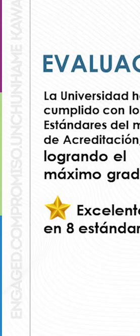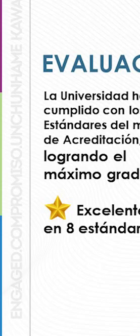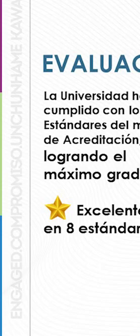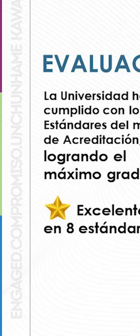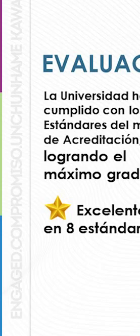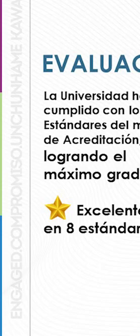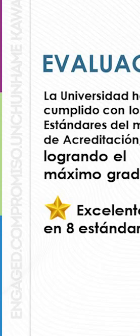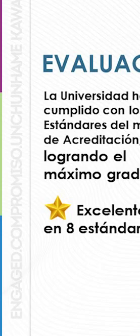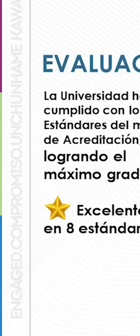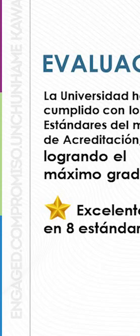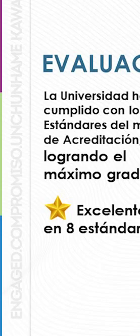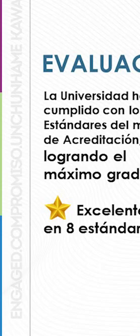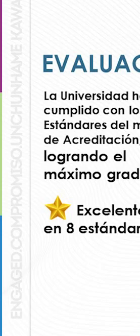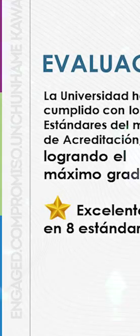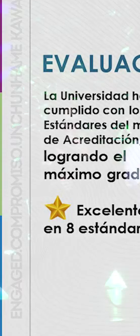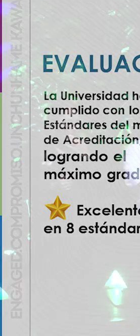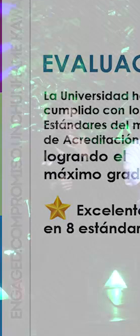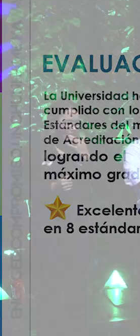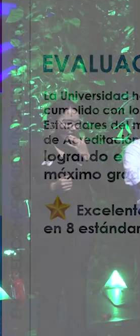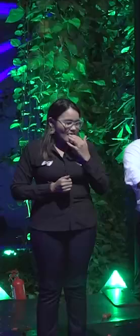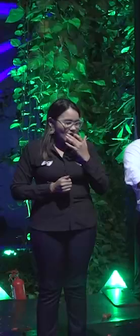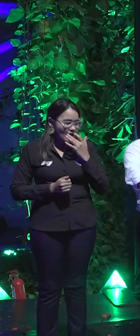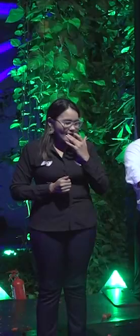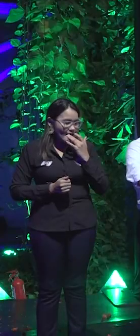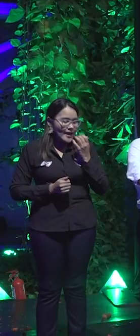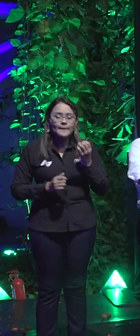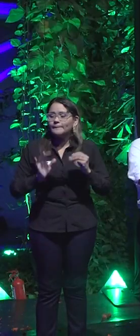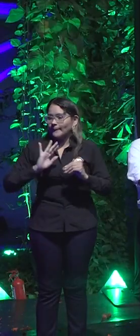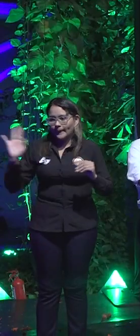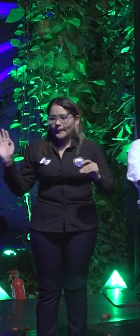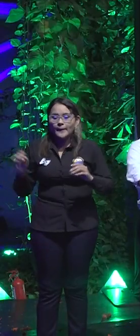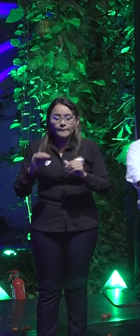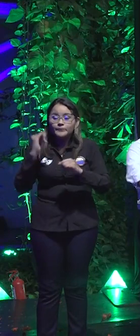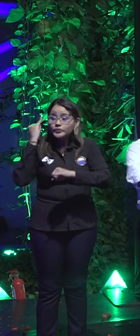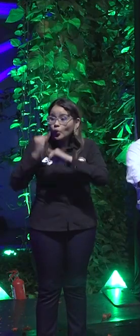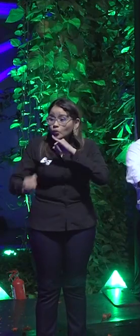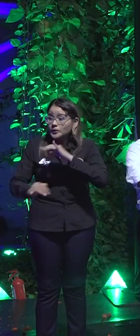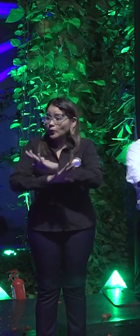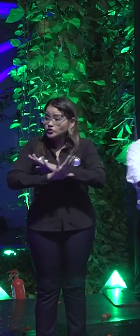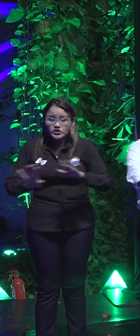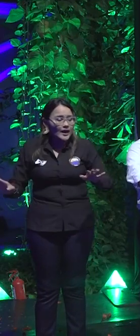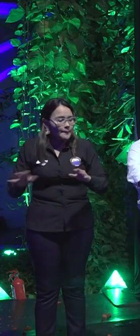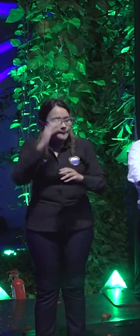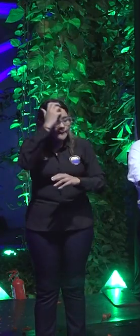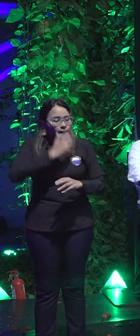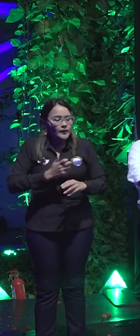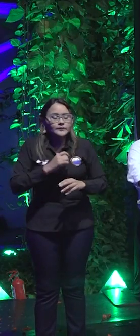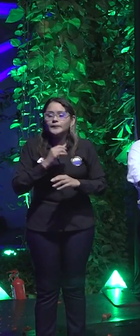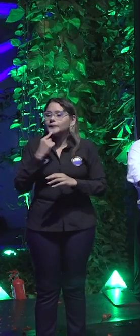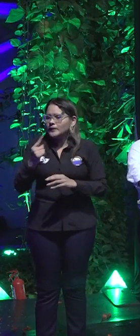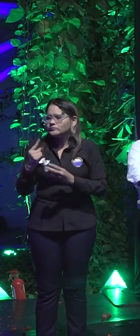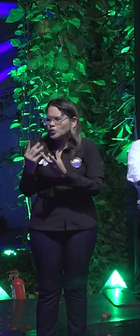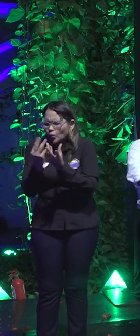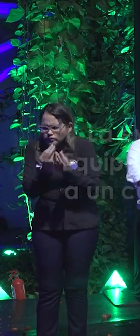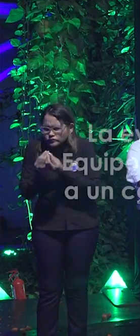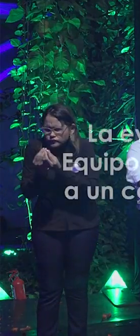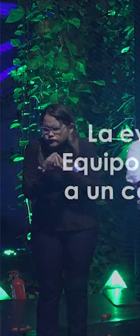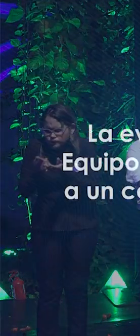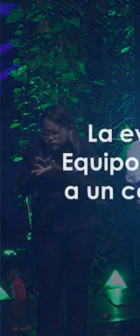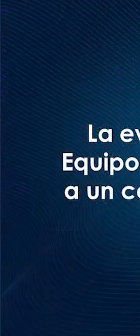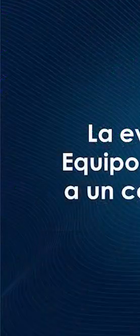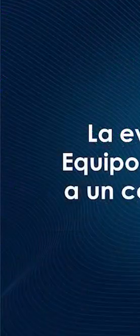sigamos. Y al final, luego de conformar esa evaluación, pues se llegó a un consenso